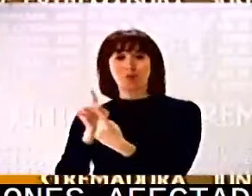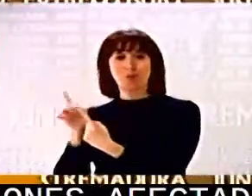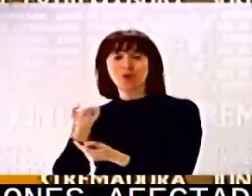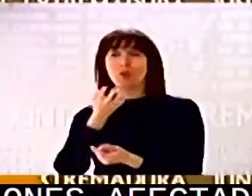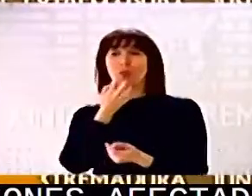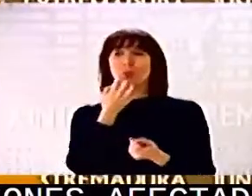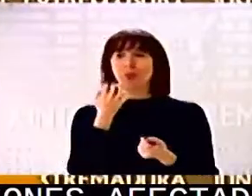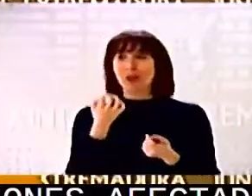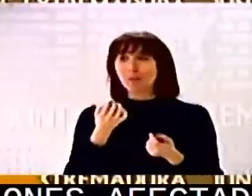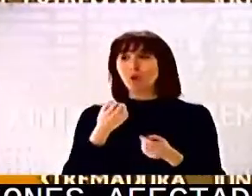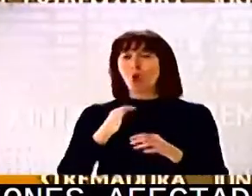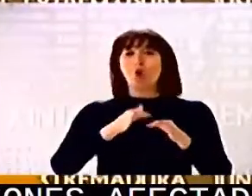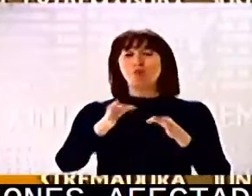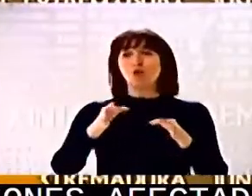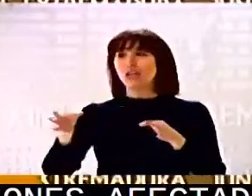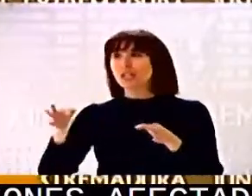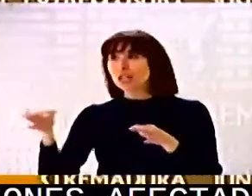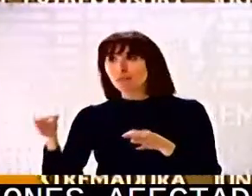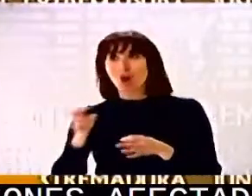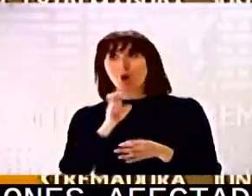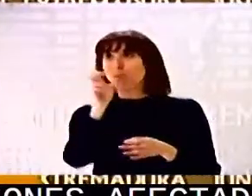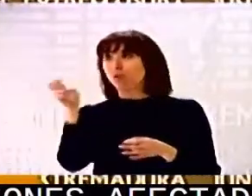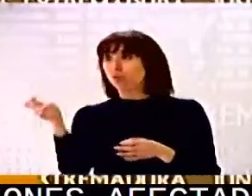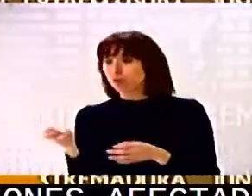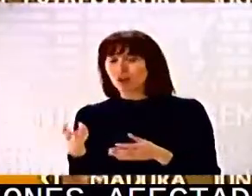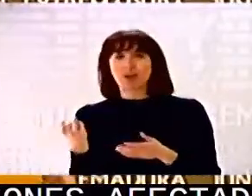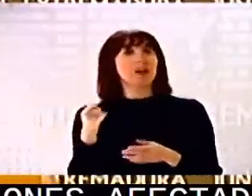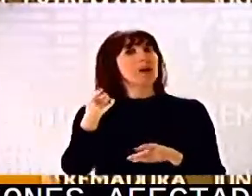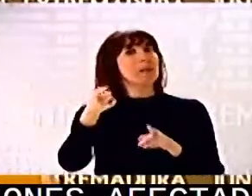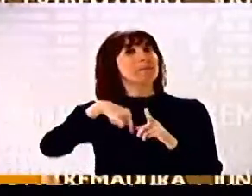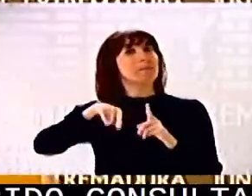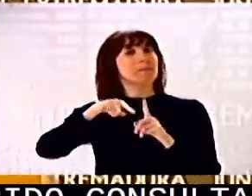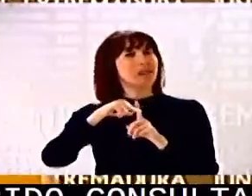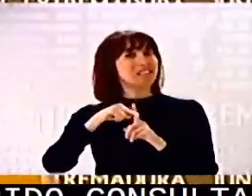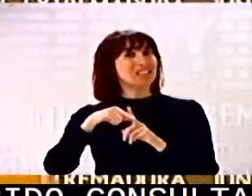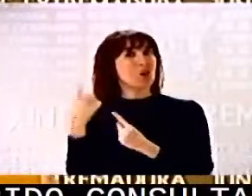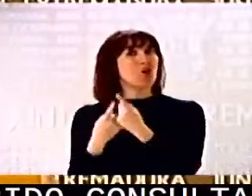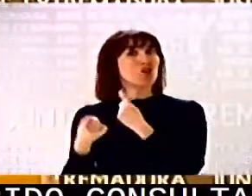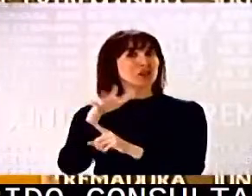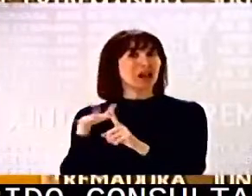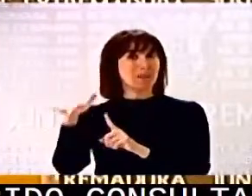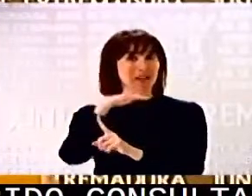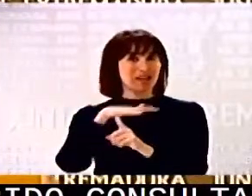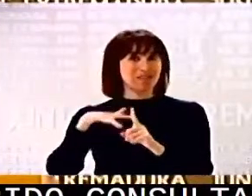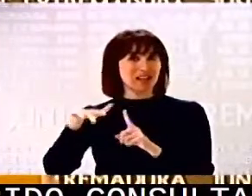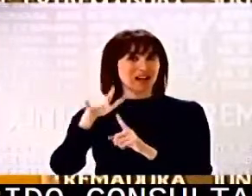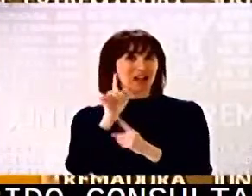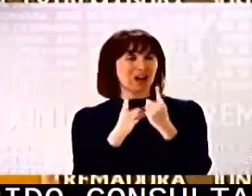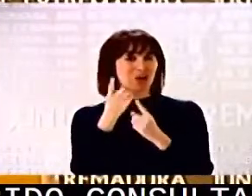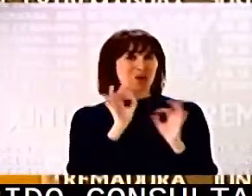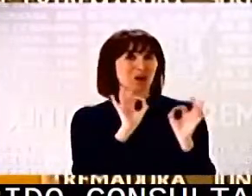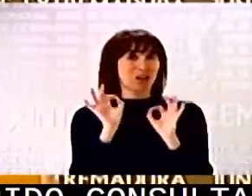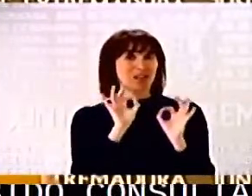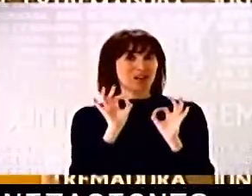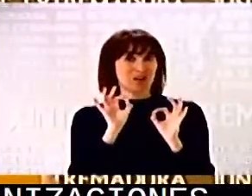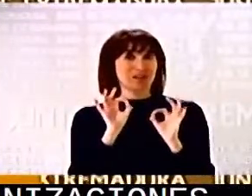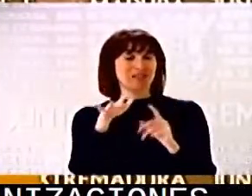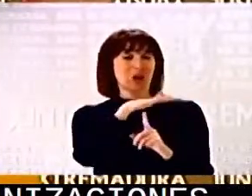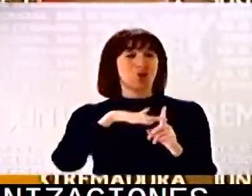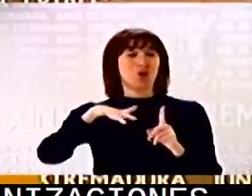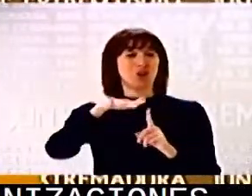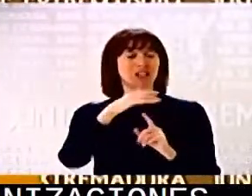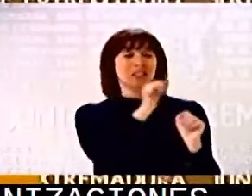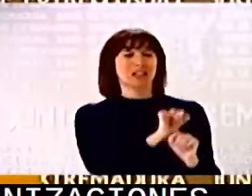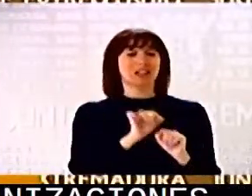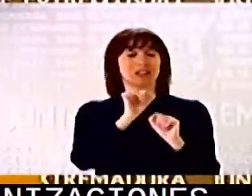Confederación, municipios, y ha habido consultas ambientales que han hecho algunas organizaciones ecologistas de la región. Todo